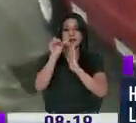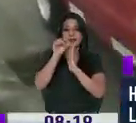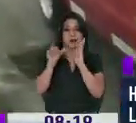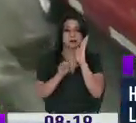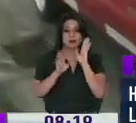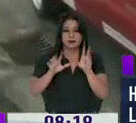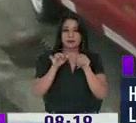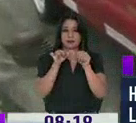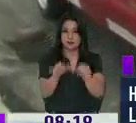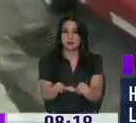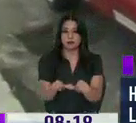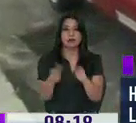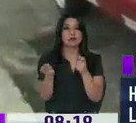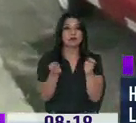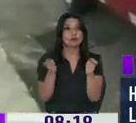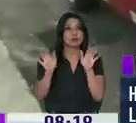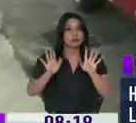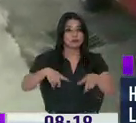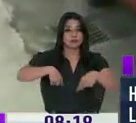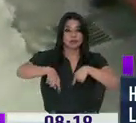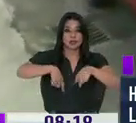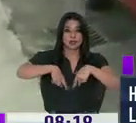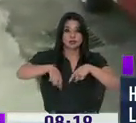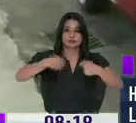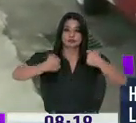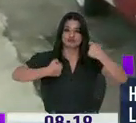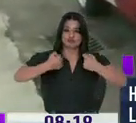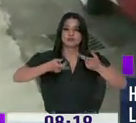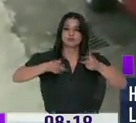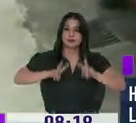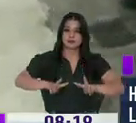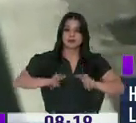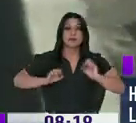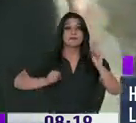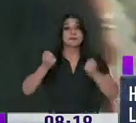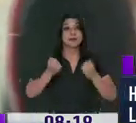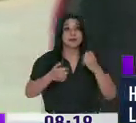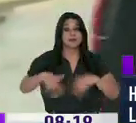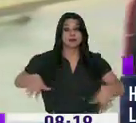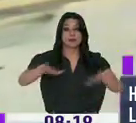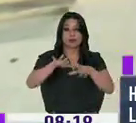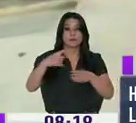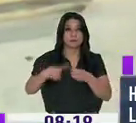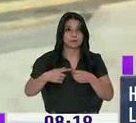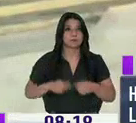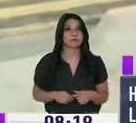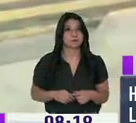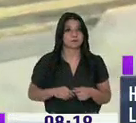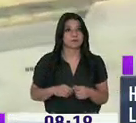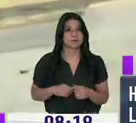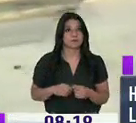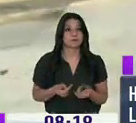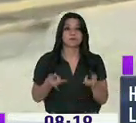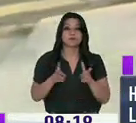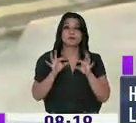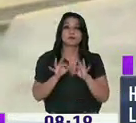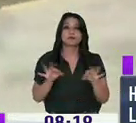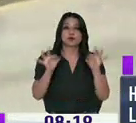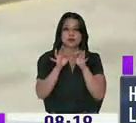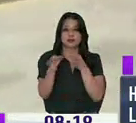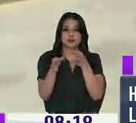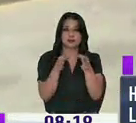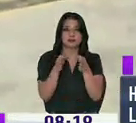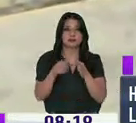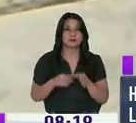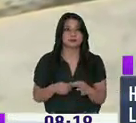en cuanto a la regulación de los conductores y también de los vehículos a lo largo del Distrito Metropolitano. También importante señalar que ha habido